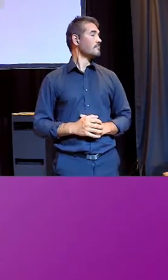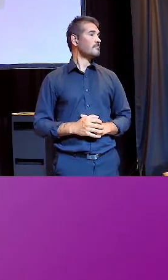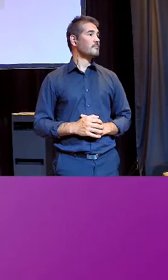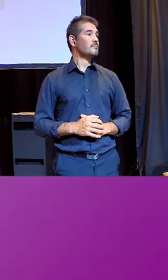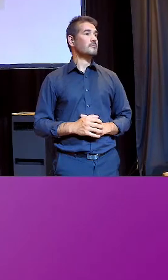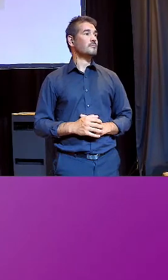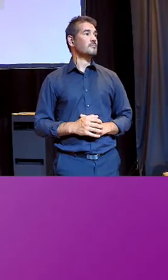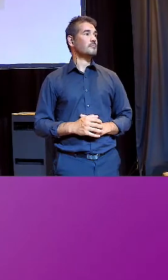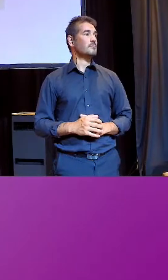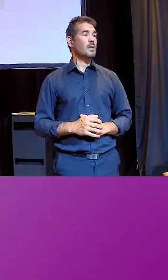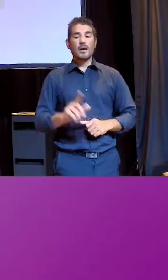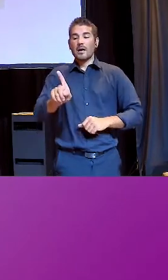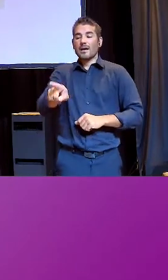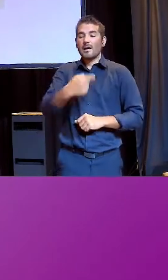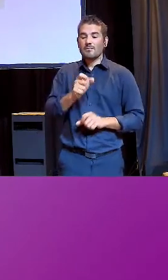Una relación causal, quiero decir.